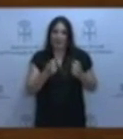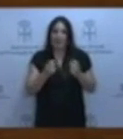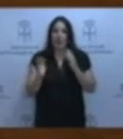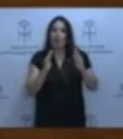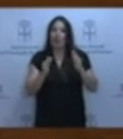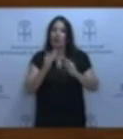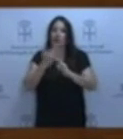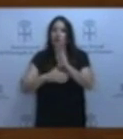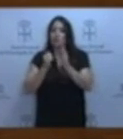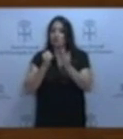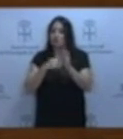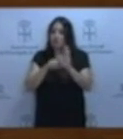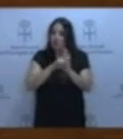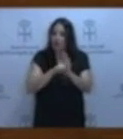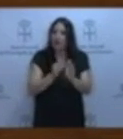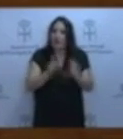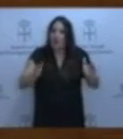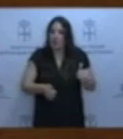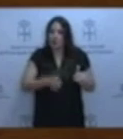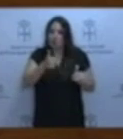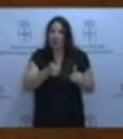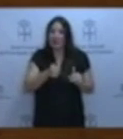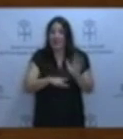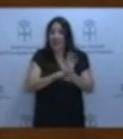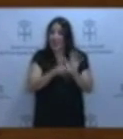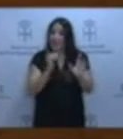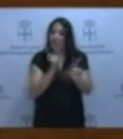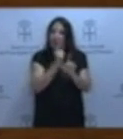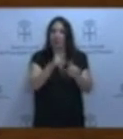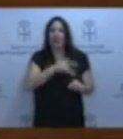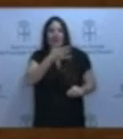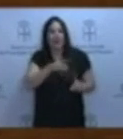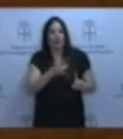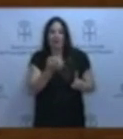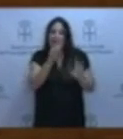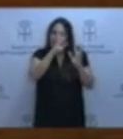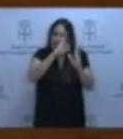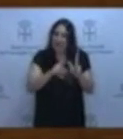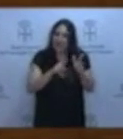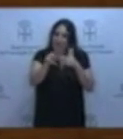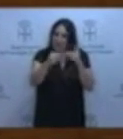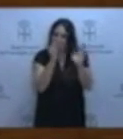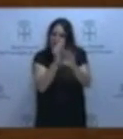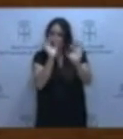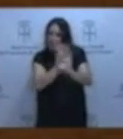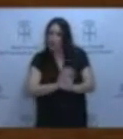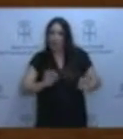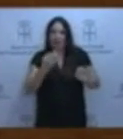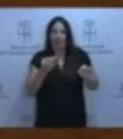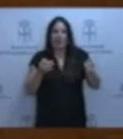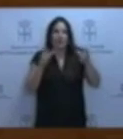más amplios, hace falta que los delitos no queden impunes, hace falta una administración transparente, que no esconda nada, que tenga paredes de